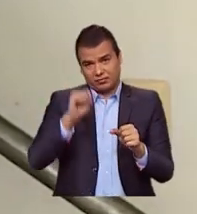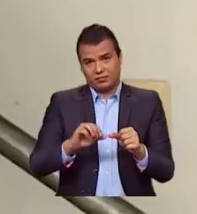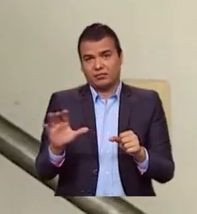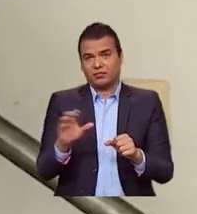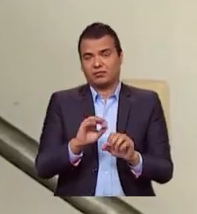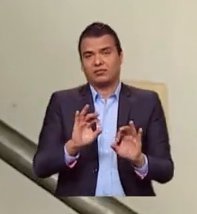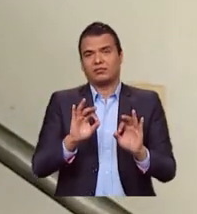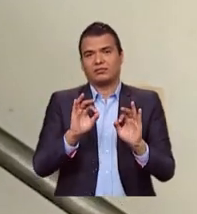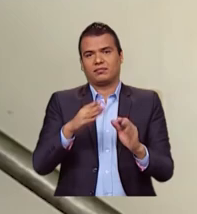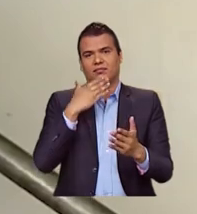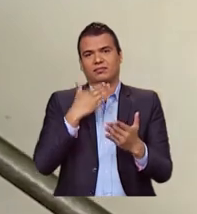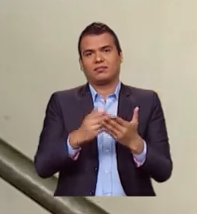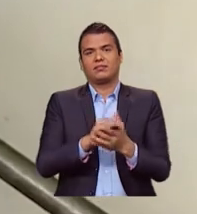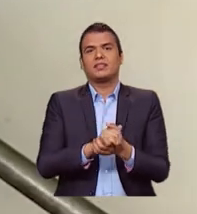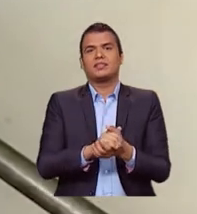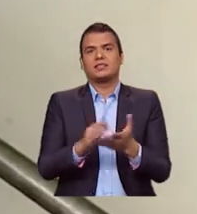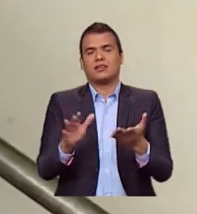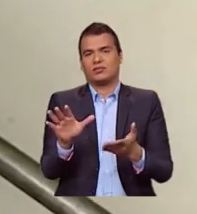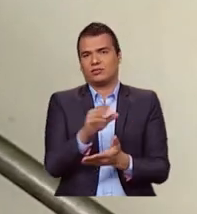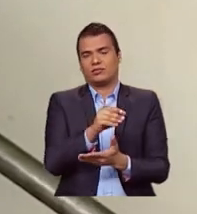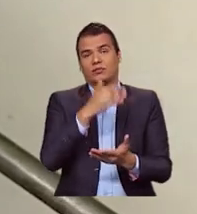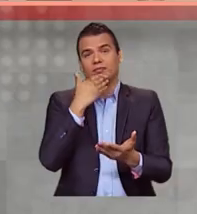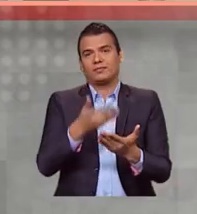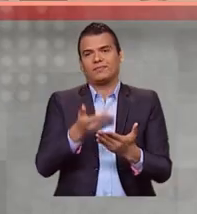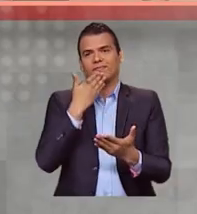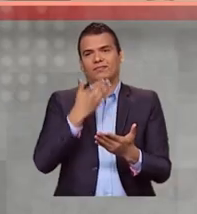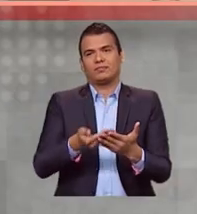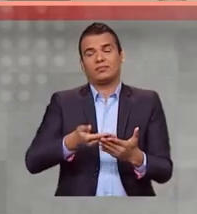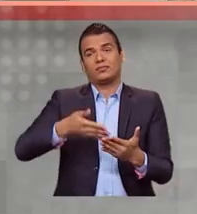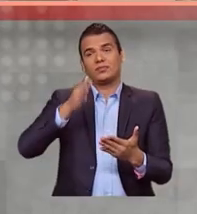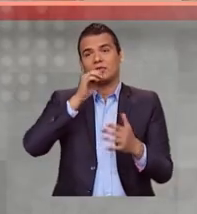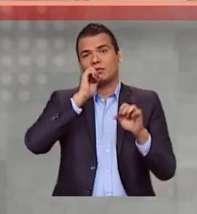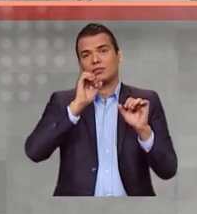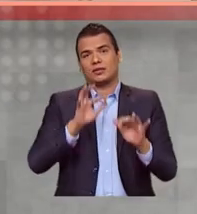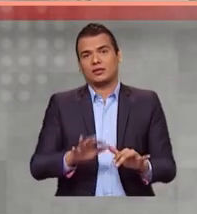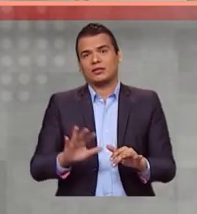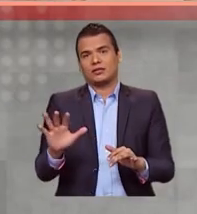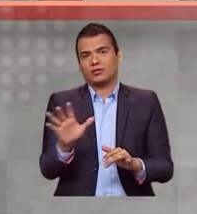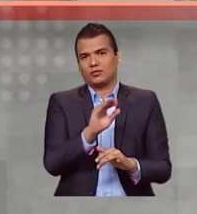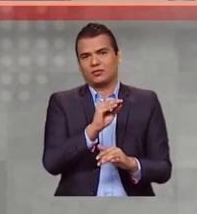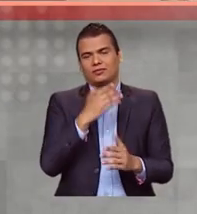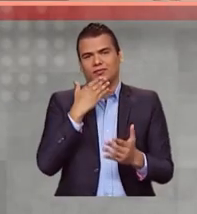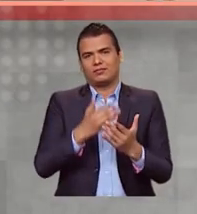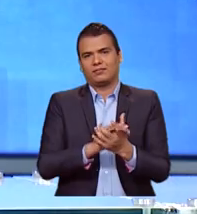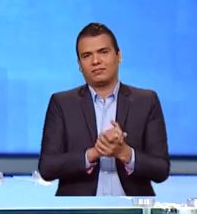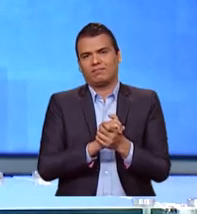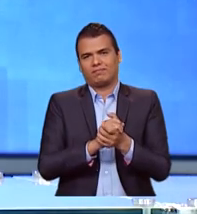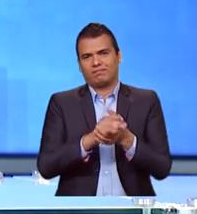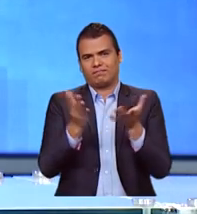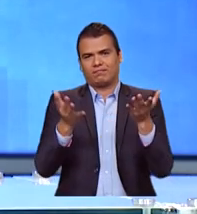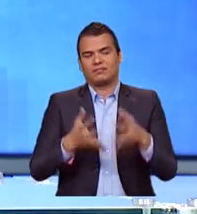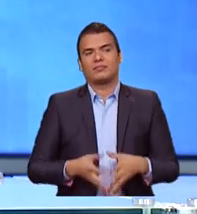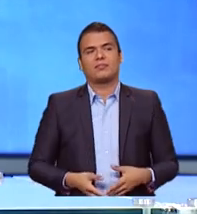televidentes, a todos los caleños, la verdad, muy agradecido. Dios los bendiga a todo Valle del Cauca. Un abrazo. Un abrazo, Rubén.